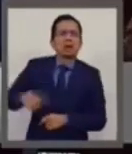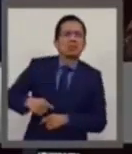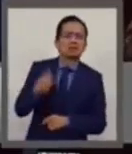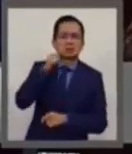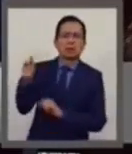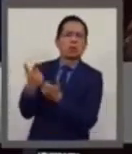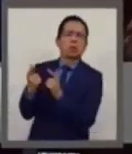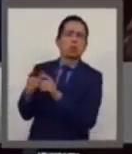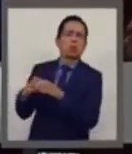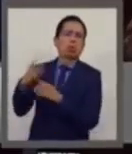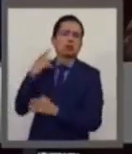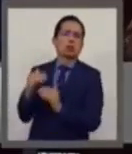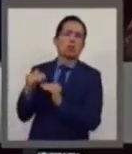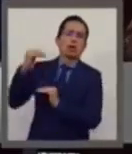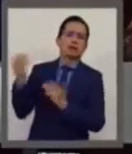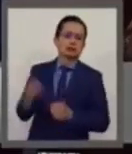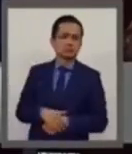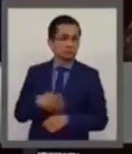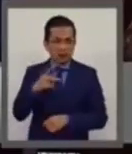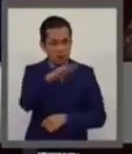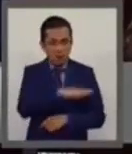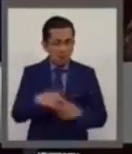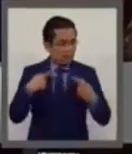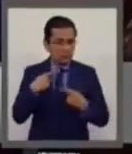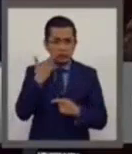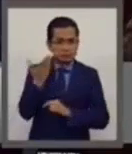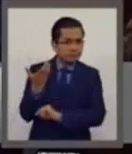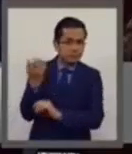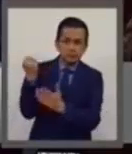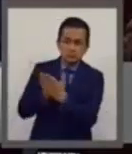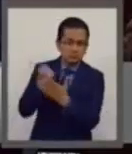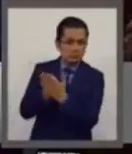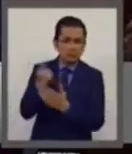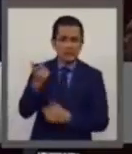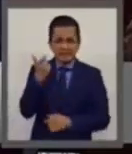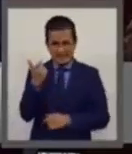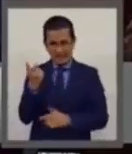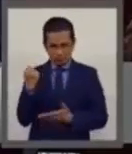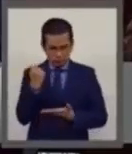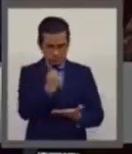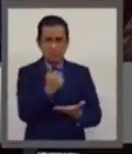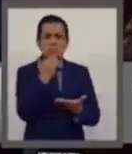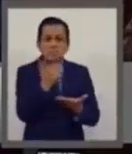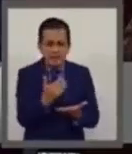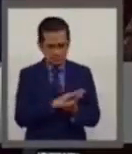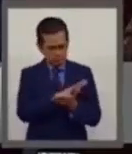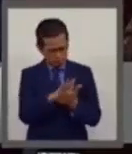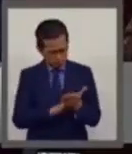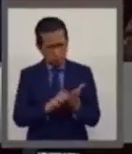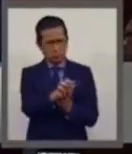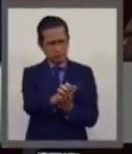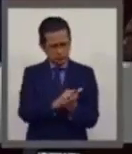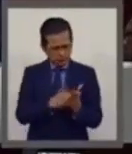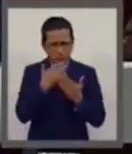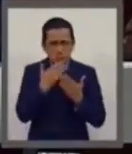demanda legítima de todas las personas para que los recursos sean ejercidos con prudencia, con